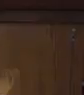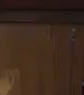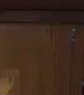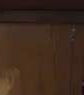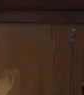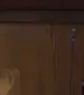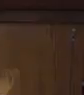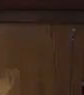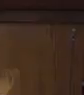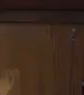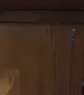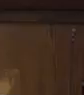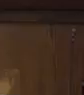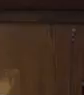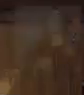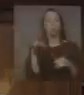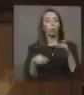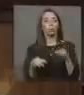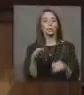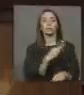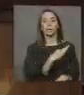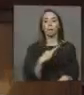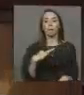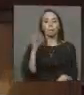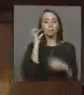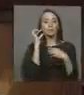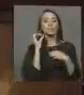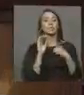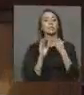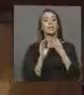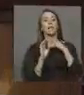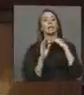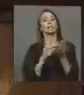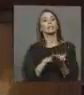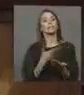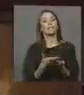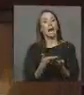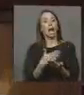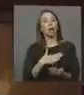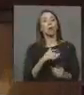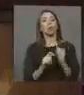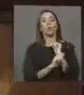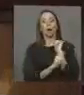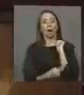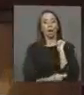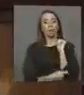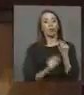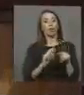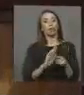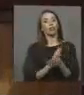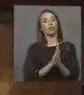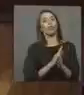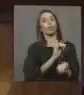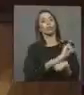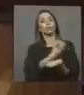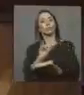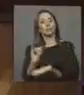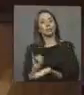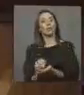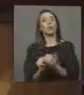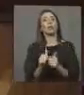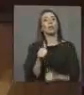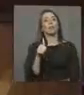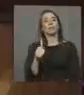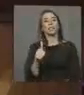Nacional de la Mujer, Ministra de Justicia, Ministra de Salud, abogados de todas las reparticiones y directora nacional del